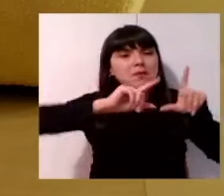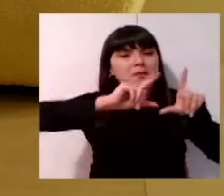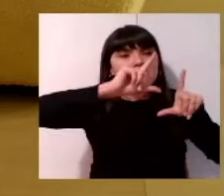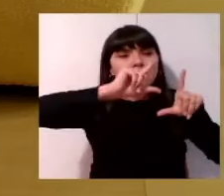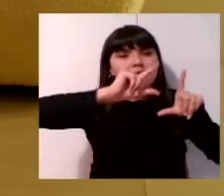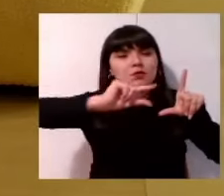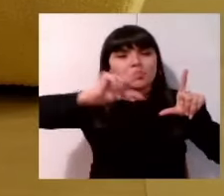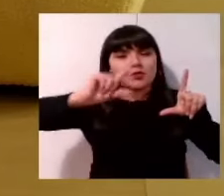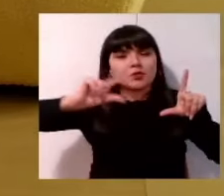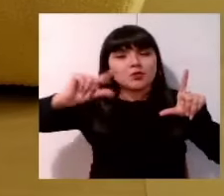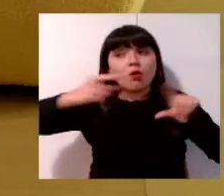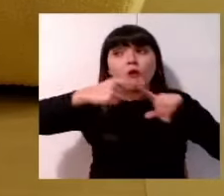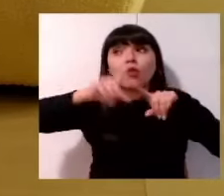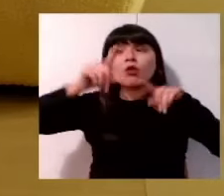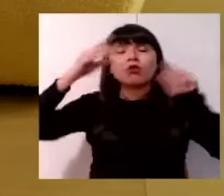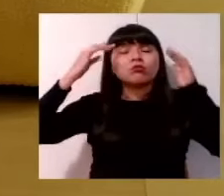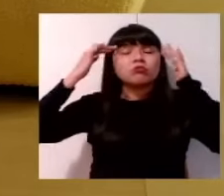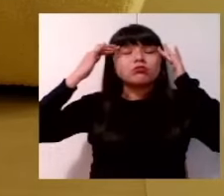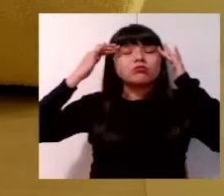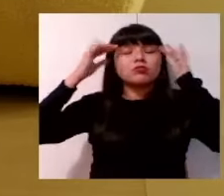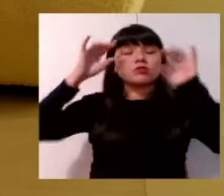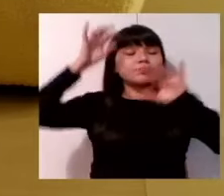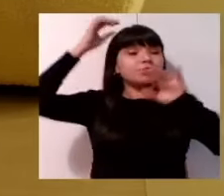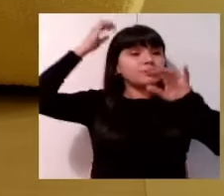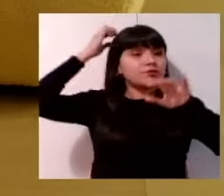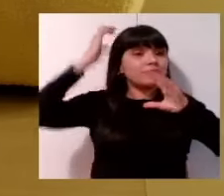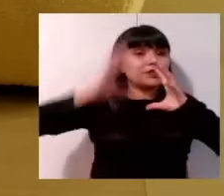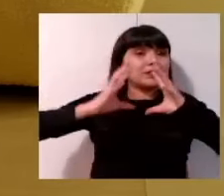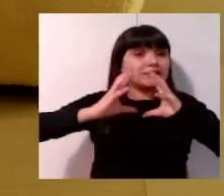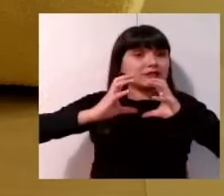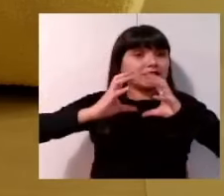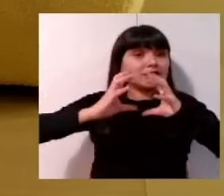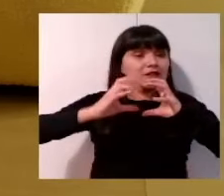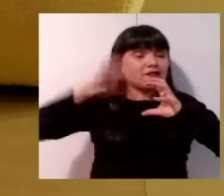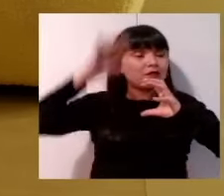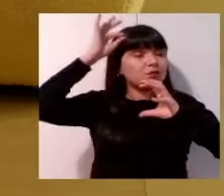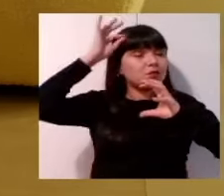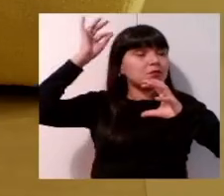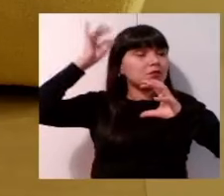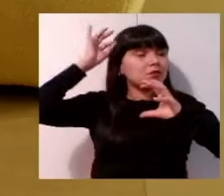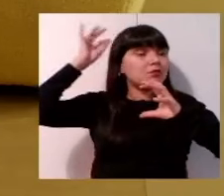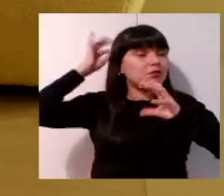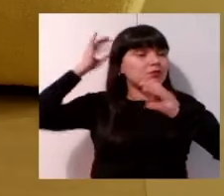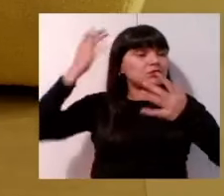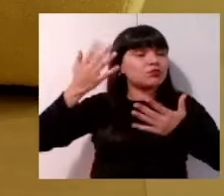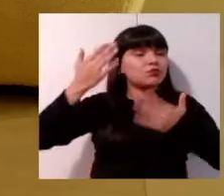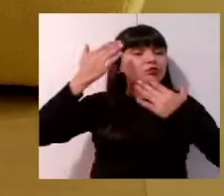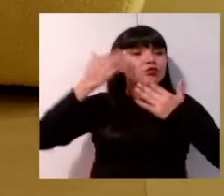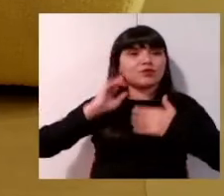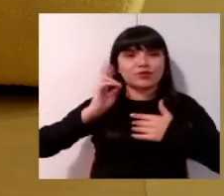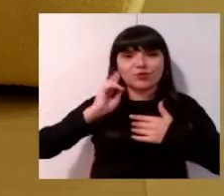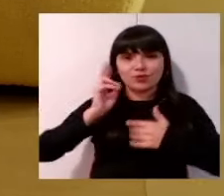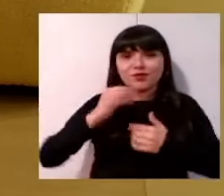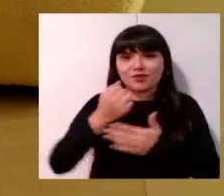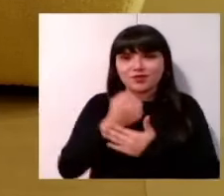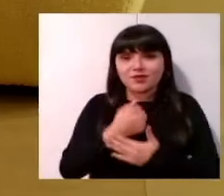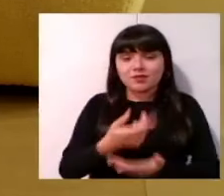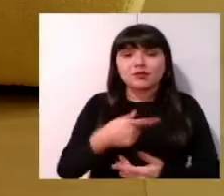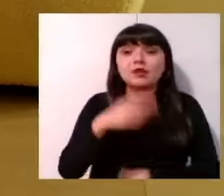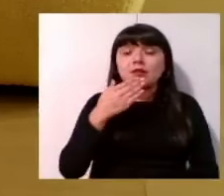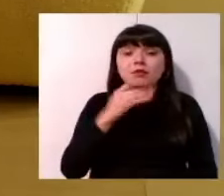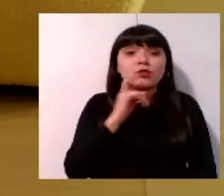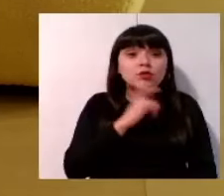tienen efectos a nivel de las ondas cerebrales para inducir el sueño. Y los otros tipos de ruido, el rosa, el rojo, el azul,